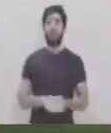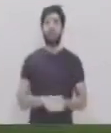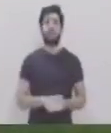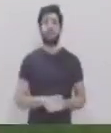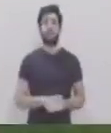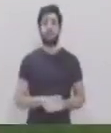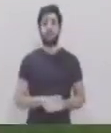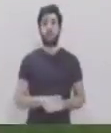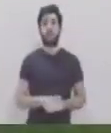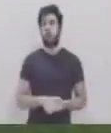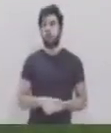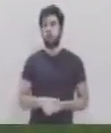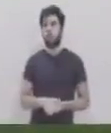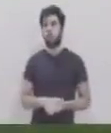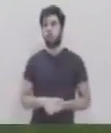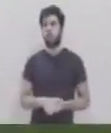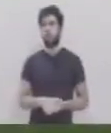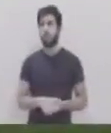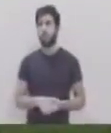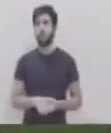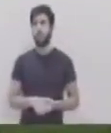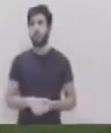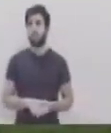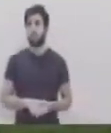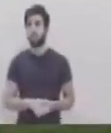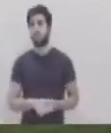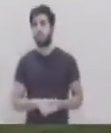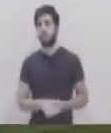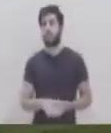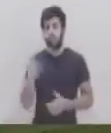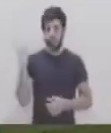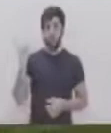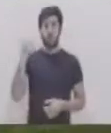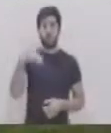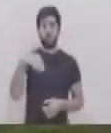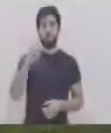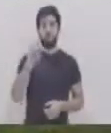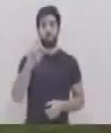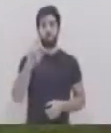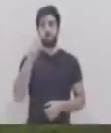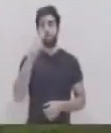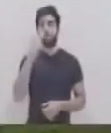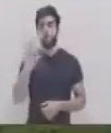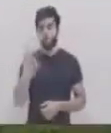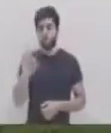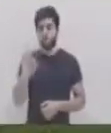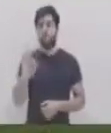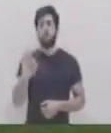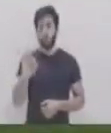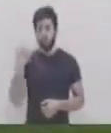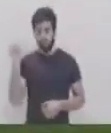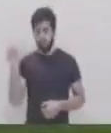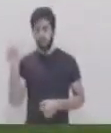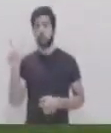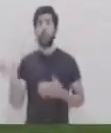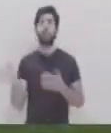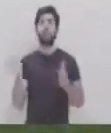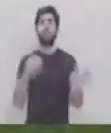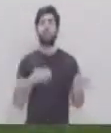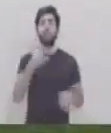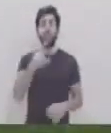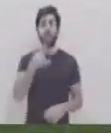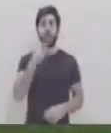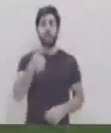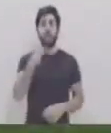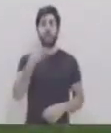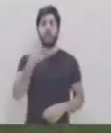tengo. Mucho, recordamos cerrar las manos en yemas y hacemos varios movimientos, mucho. Y calor, voy a llevar las